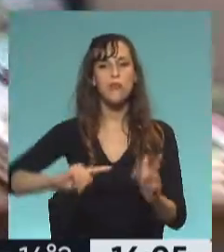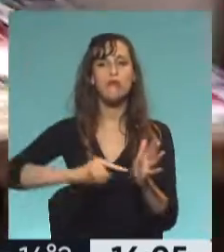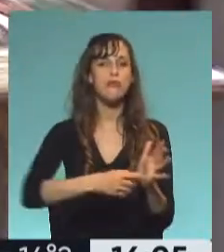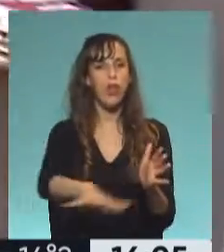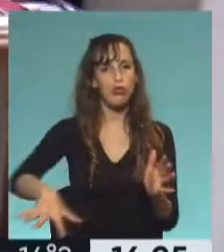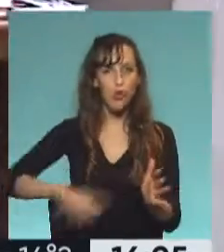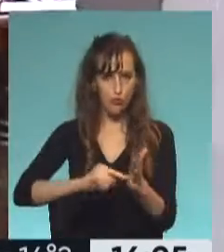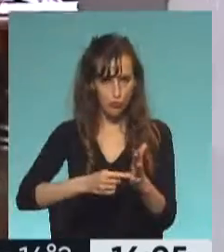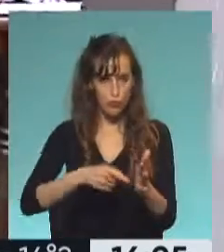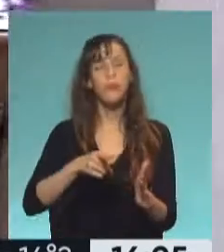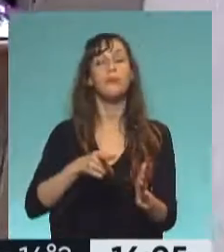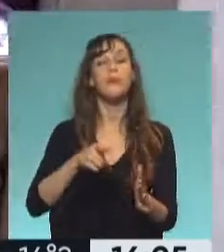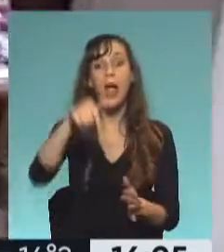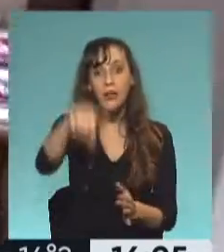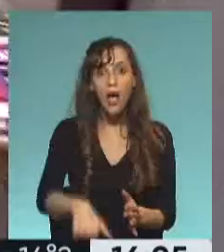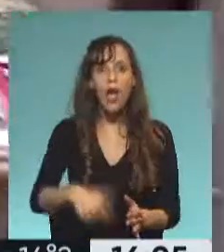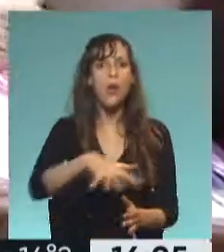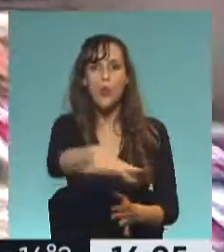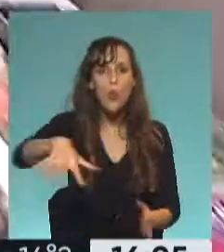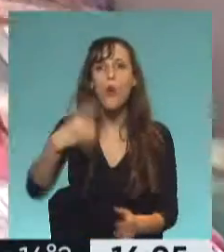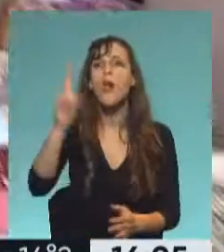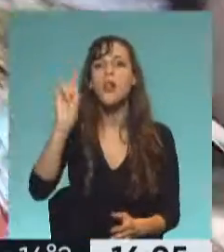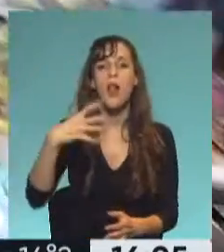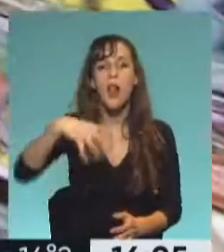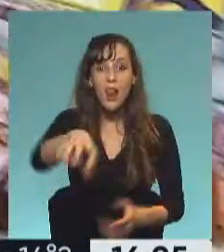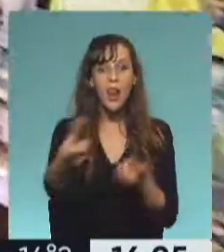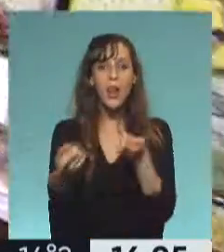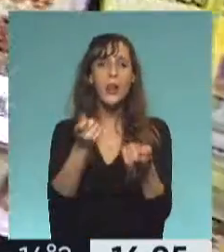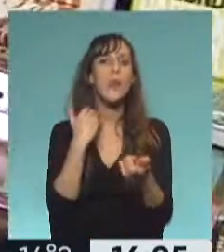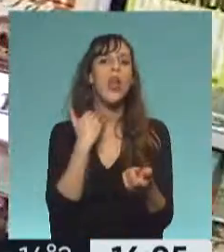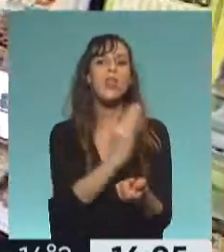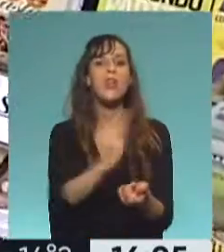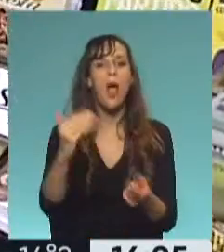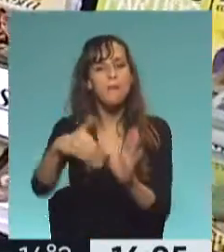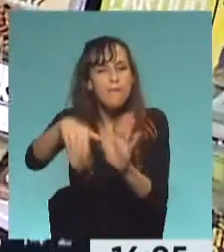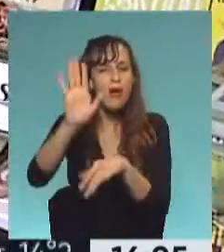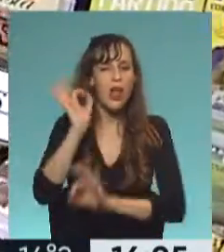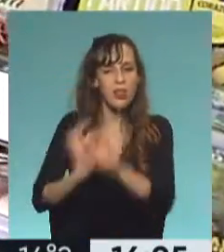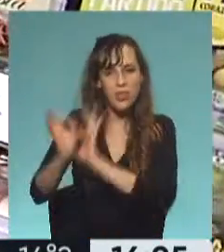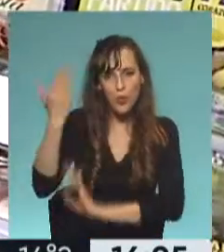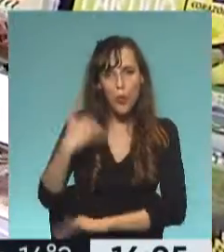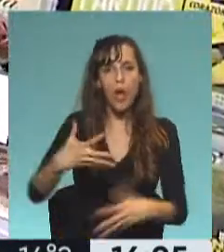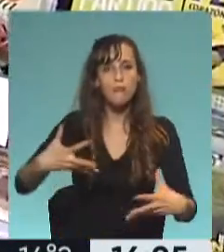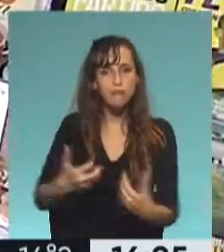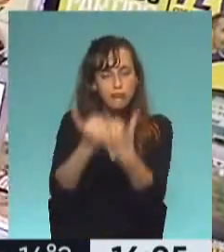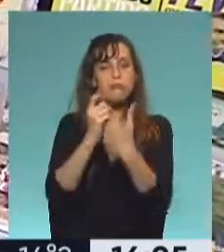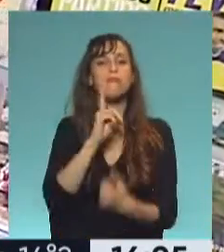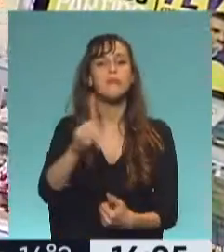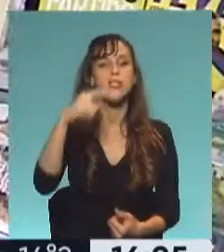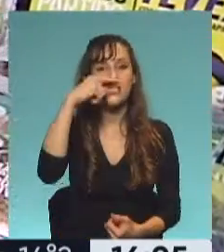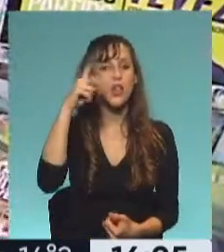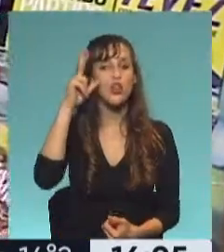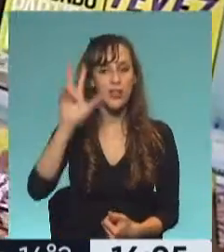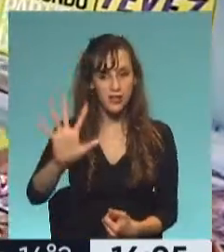a la librería más antigua de Buenos Aires, fundada en 1785. Hoy se llama la Librería